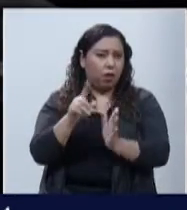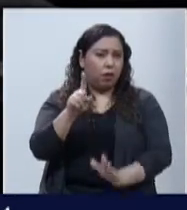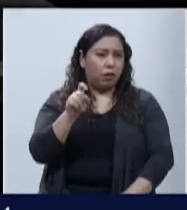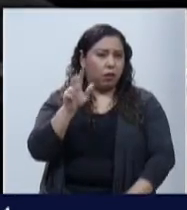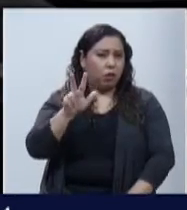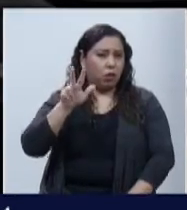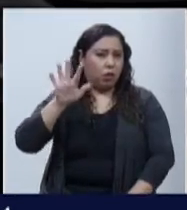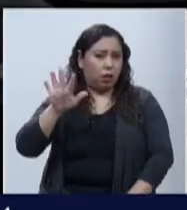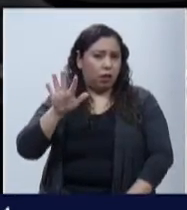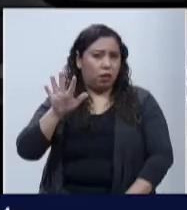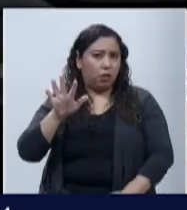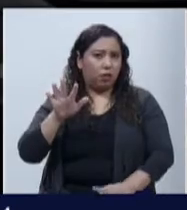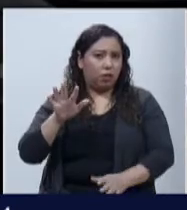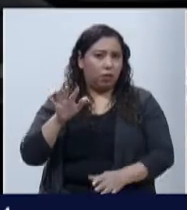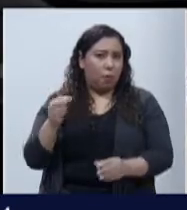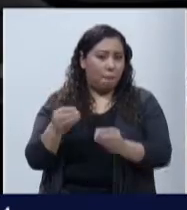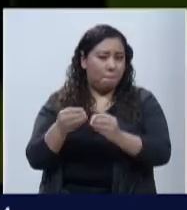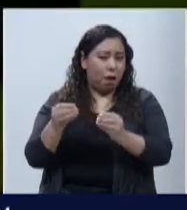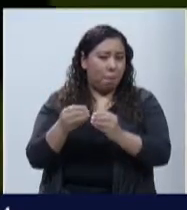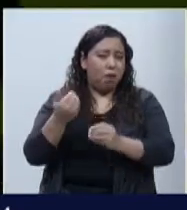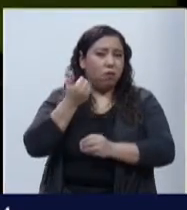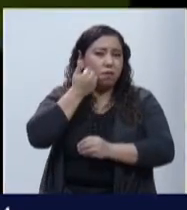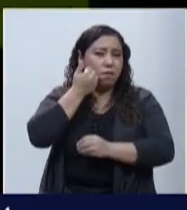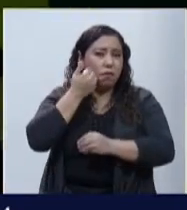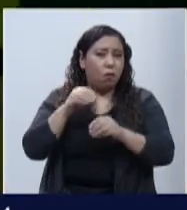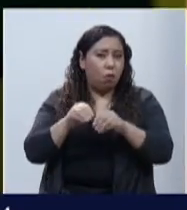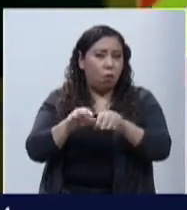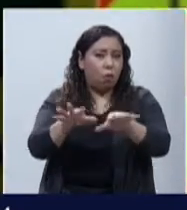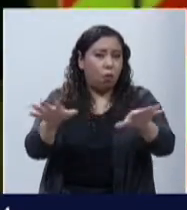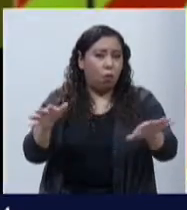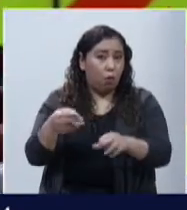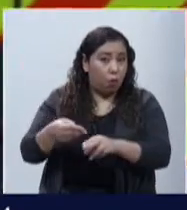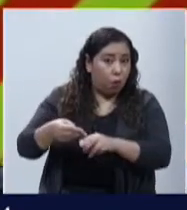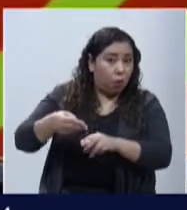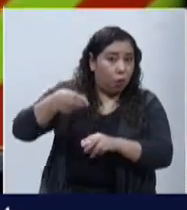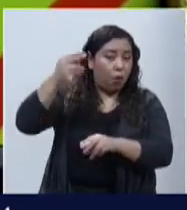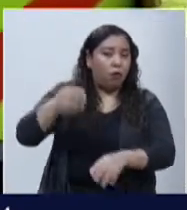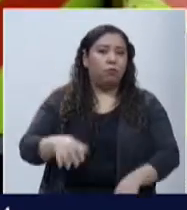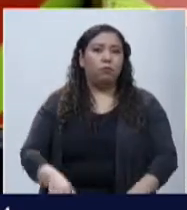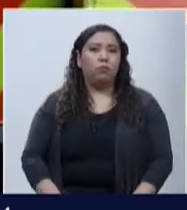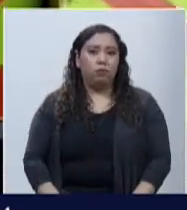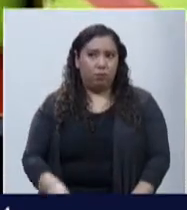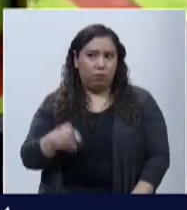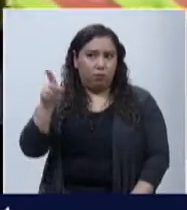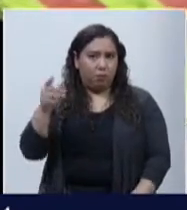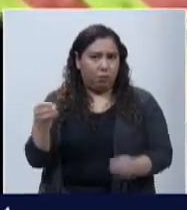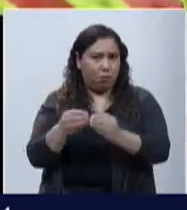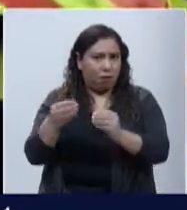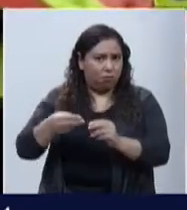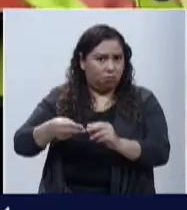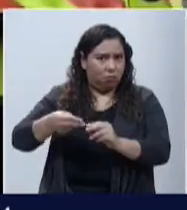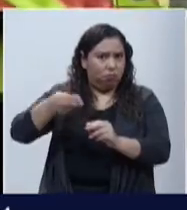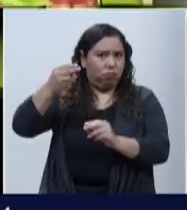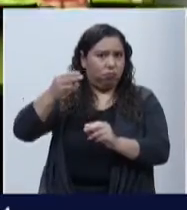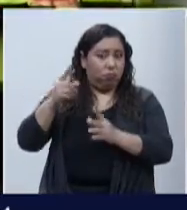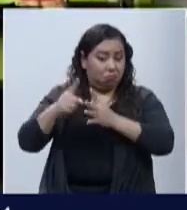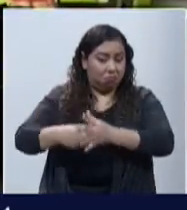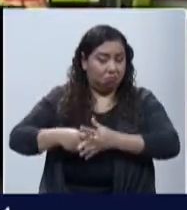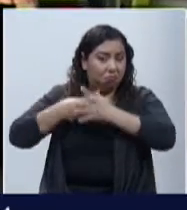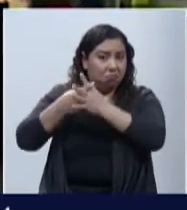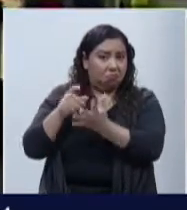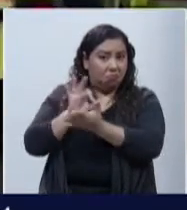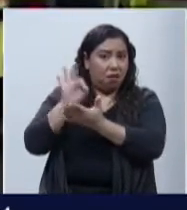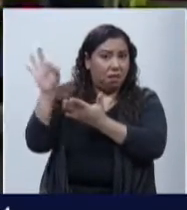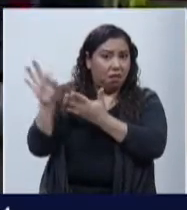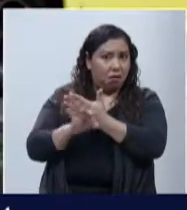nuevos contagios de kobe 19 en las últimas 24 horas es la cifra diaria más elevada desde principios de febrero